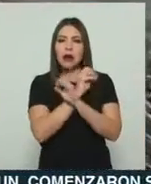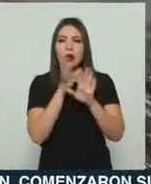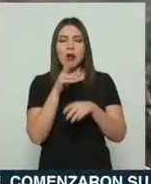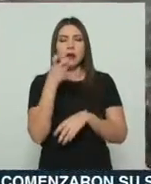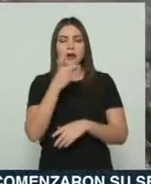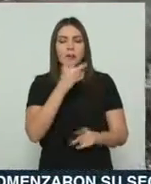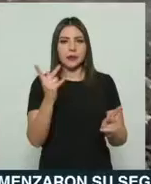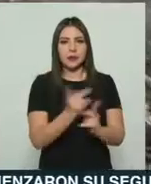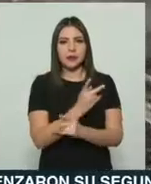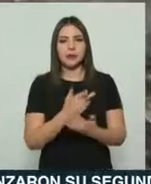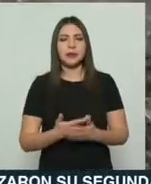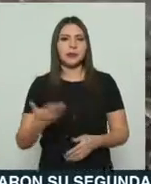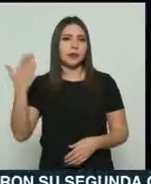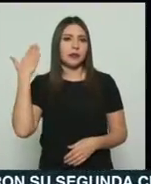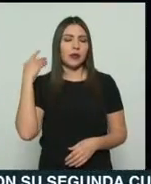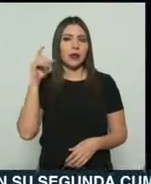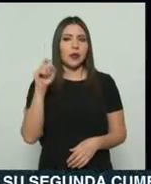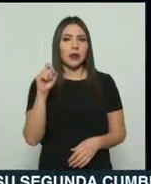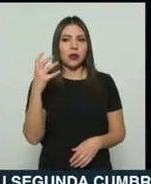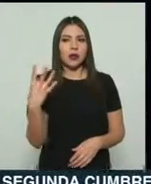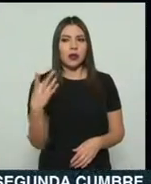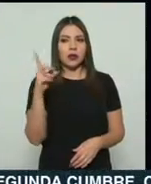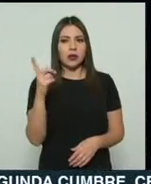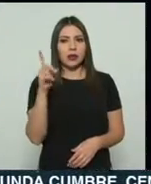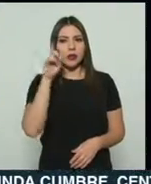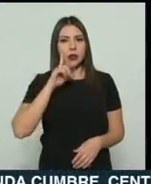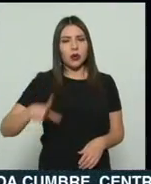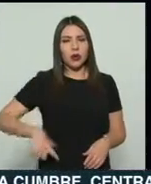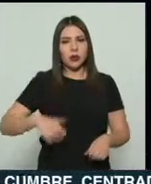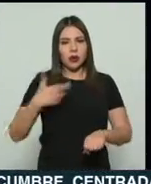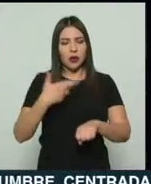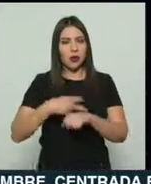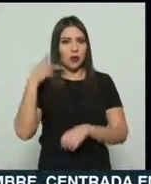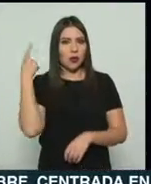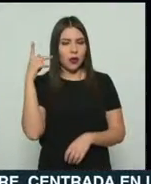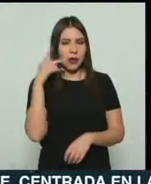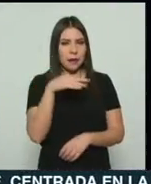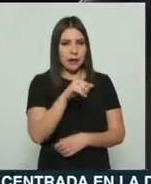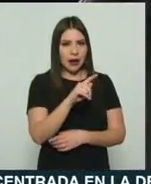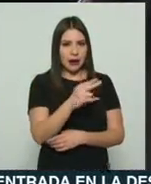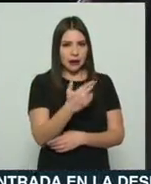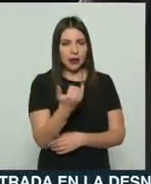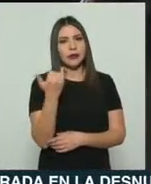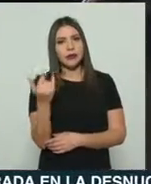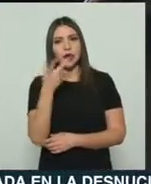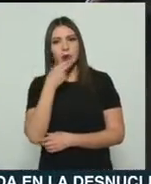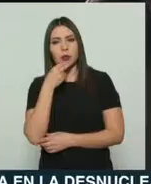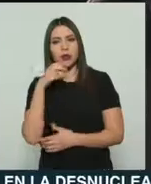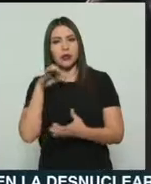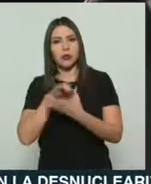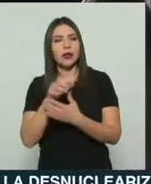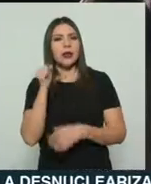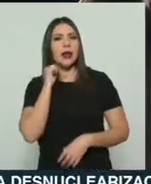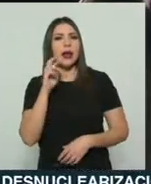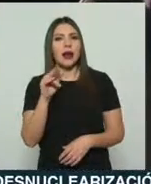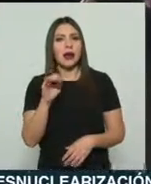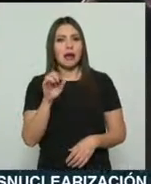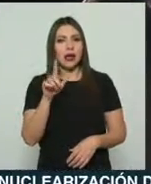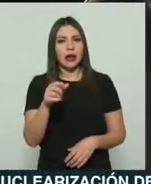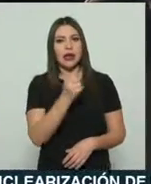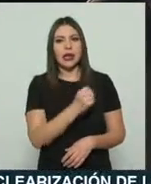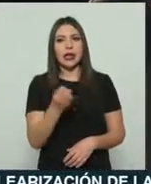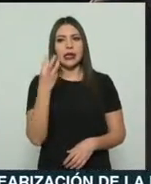El pasado 24 de diciembre, la gobernadora de Puebla, Marta Erika Alonso, su esposo, el senador Rafael Moreno Valle, y 3 personas